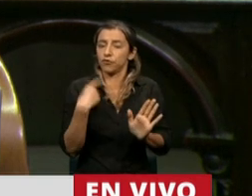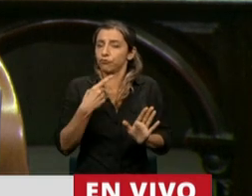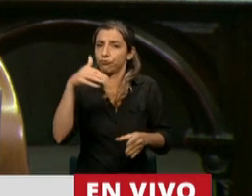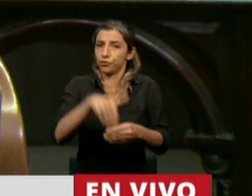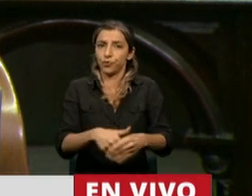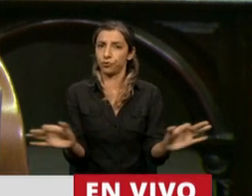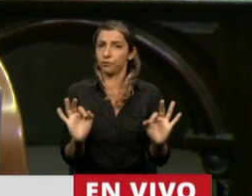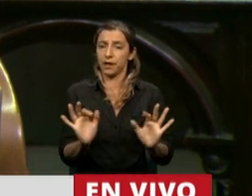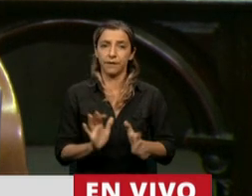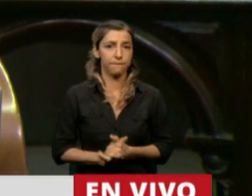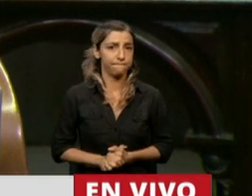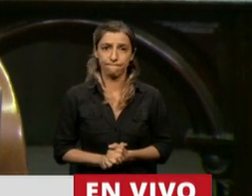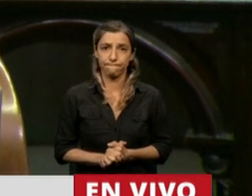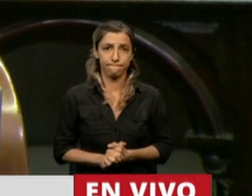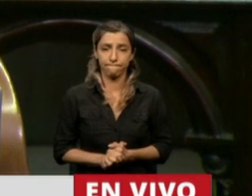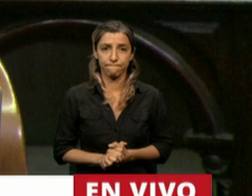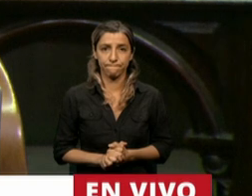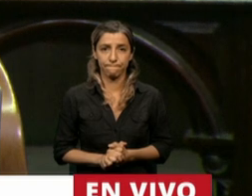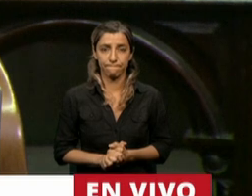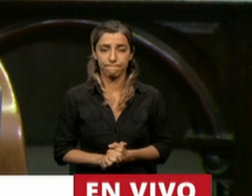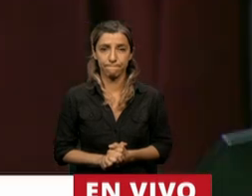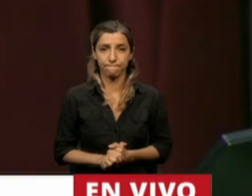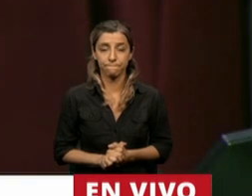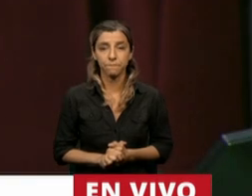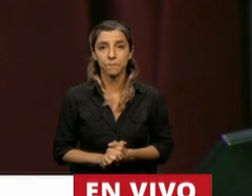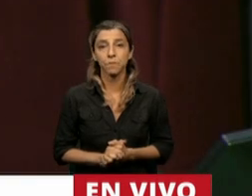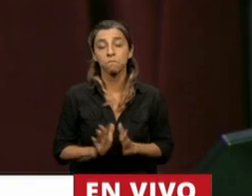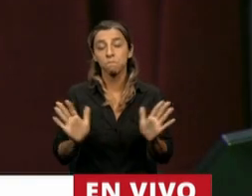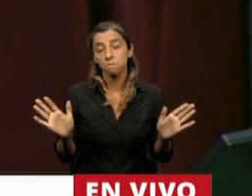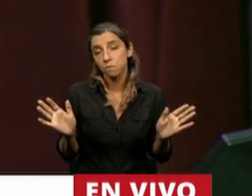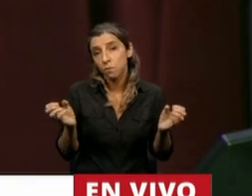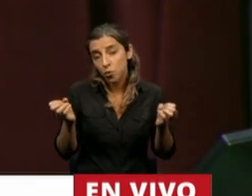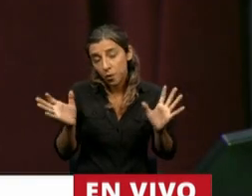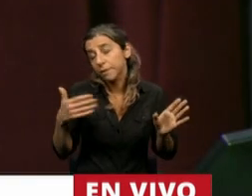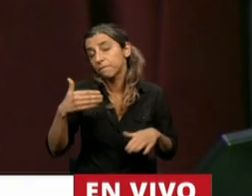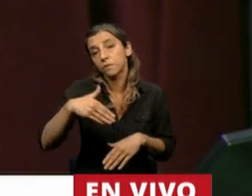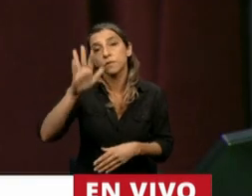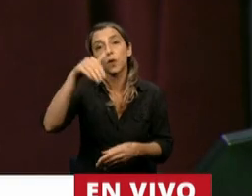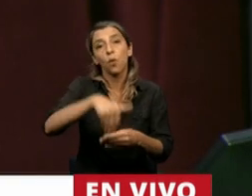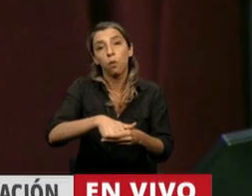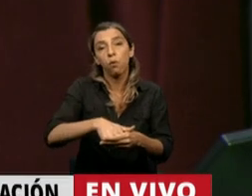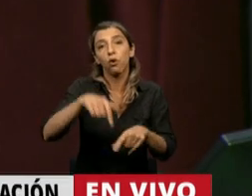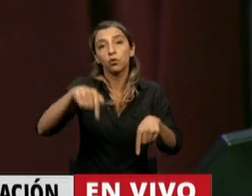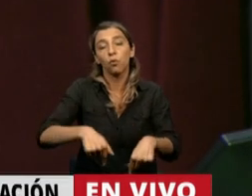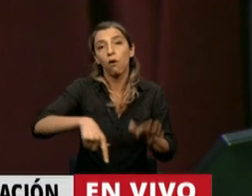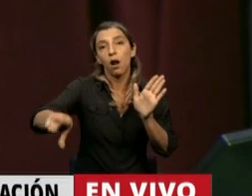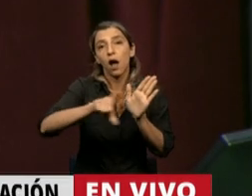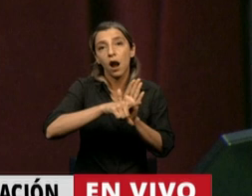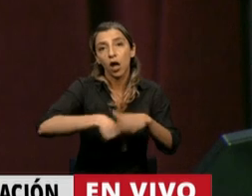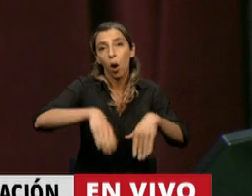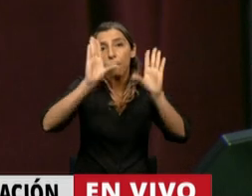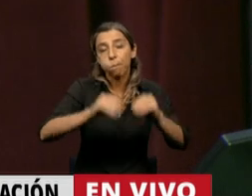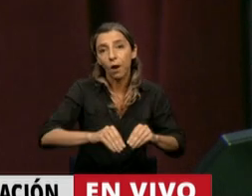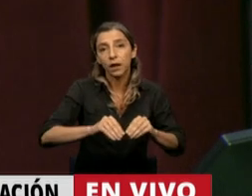votar muy bien entonces se va a votar en general y en